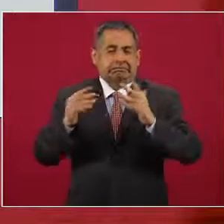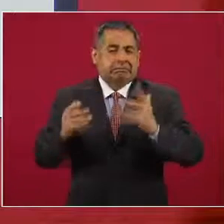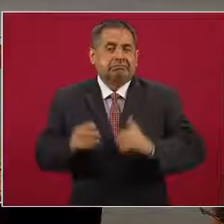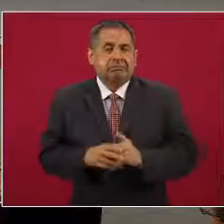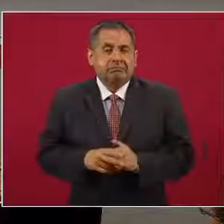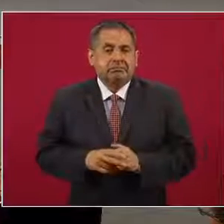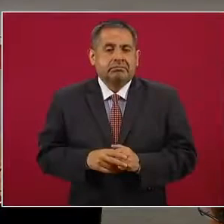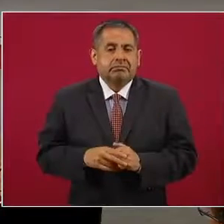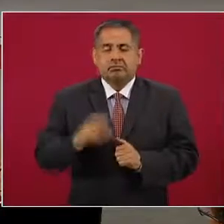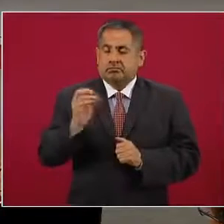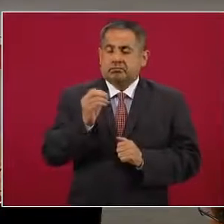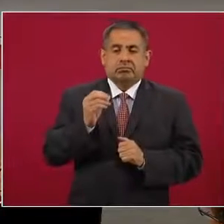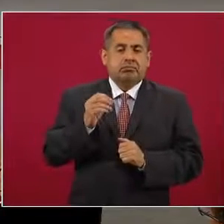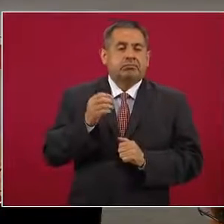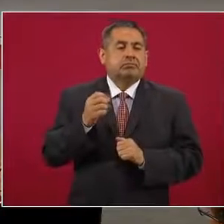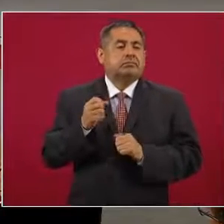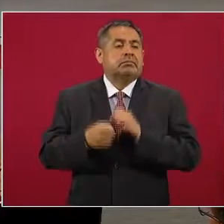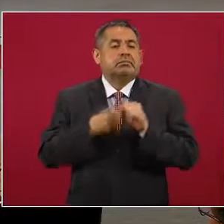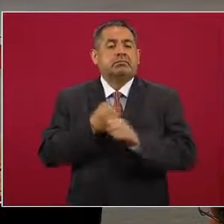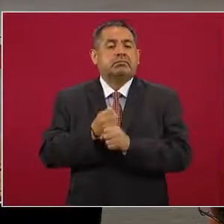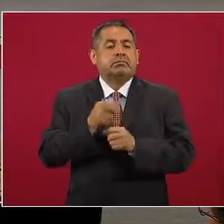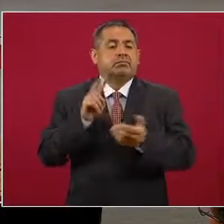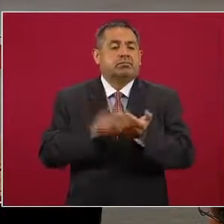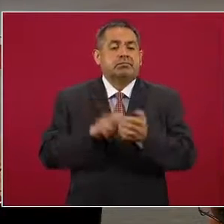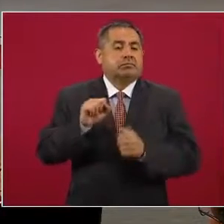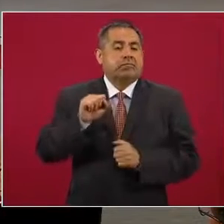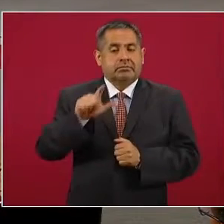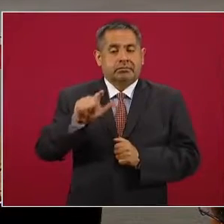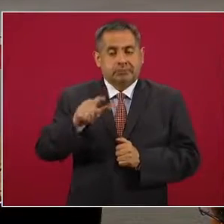que es octubre del 17.